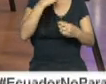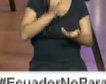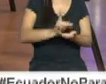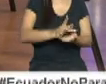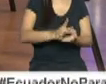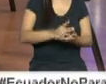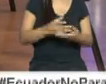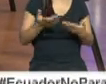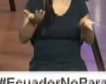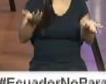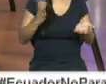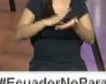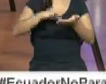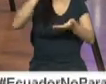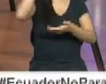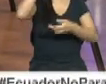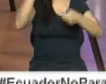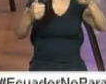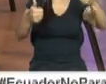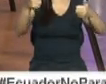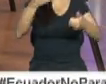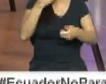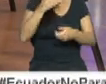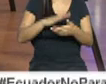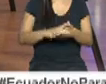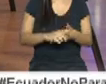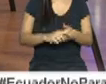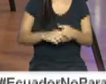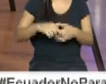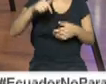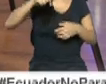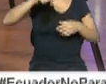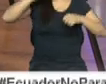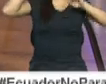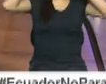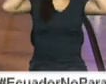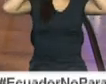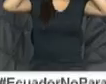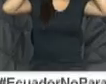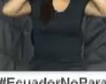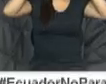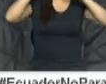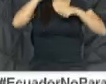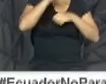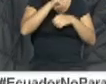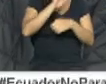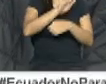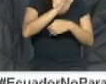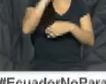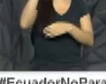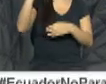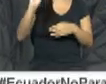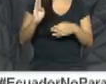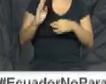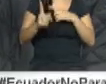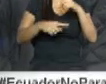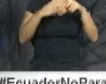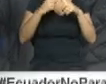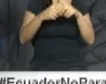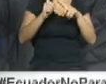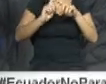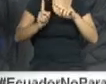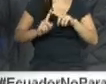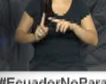o qué aprender después de esto? Bueno, me parece que la estrategia de las oposiciones, no solamente en Brasil, sino en varios